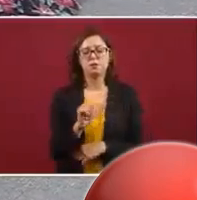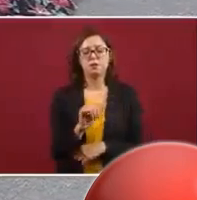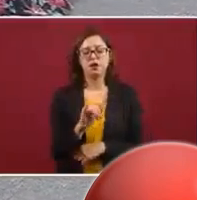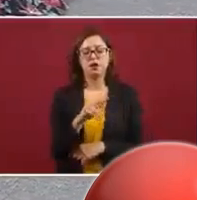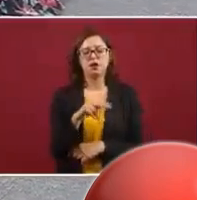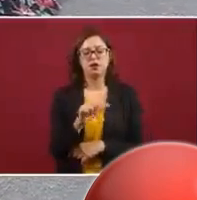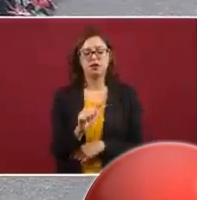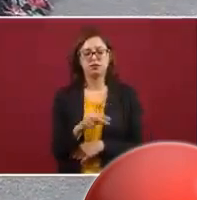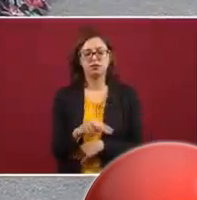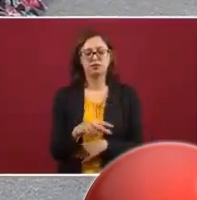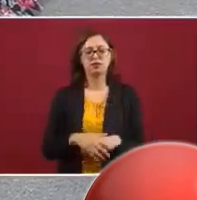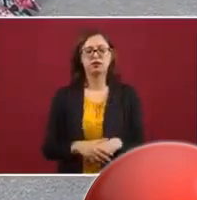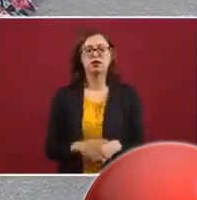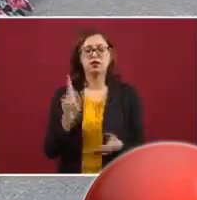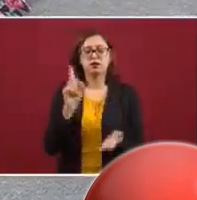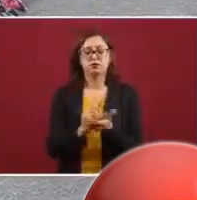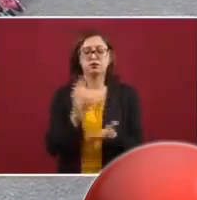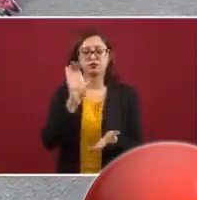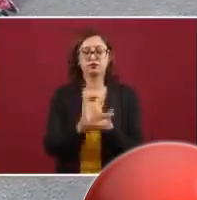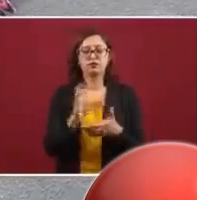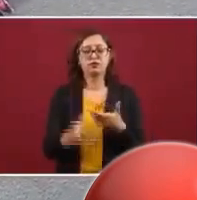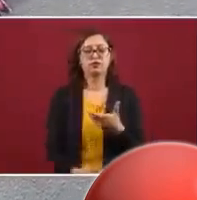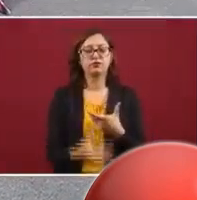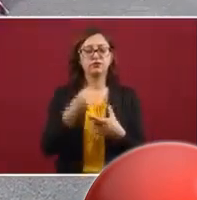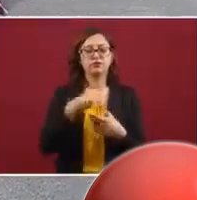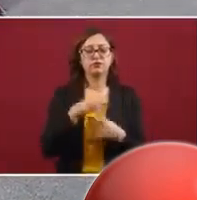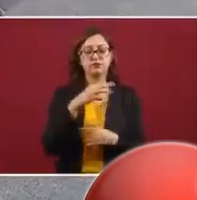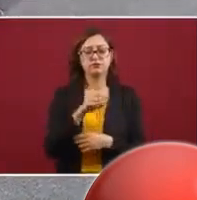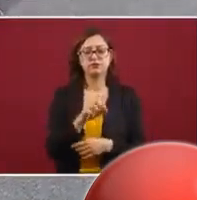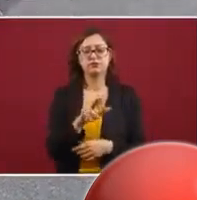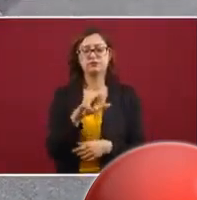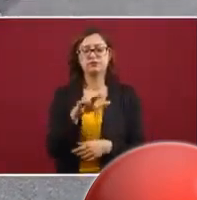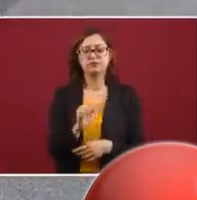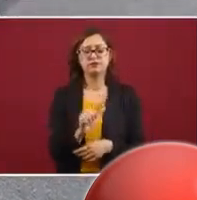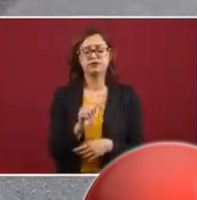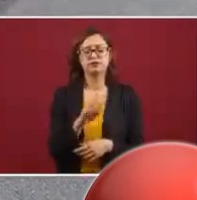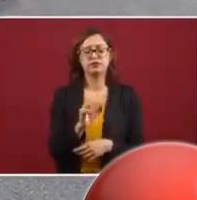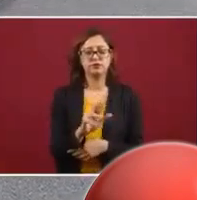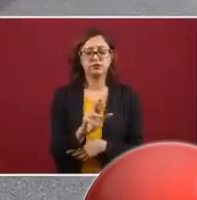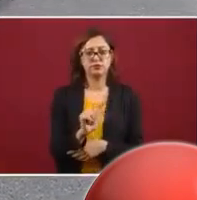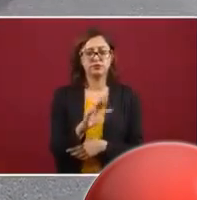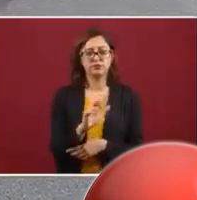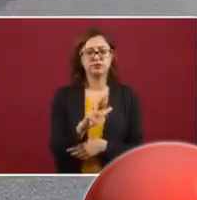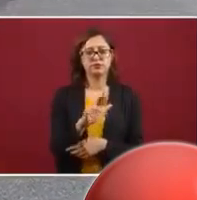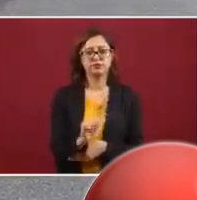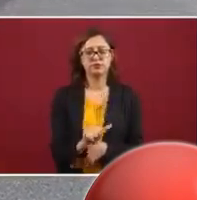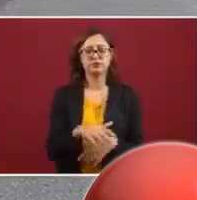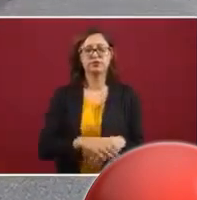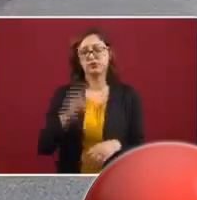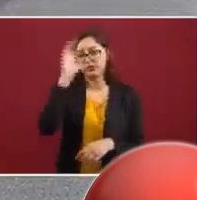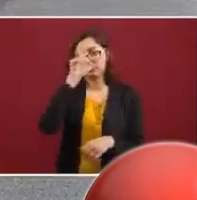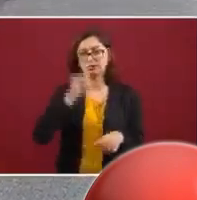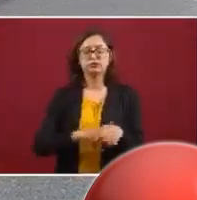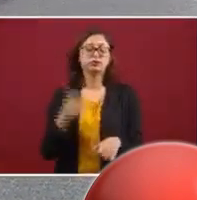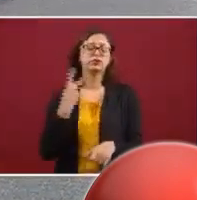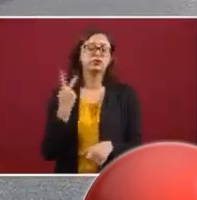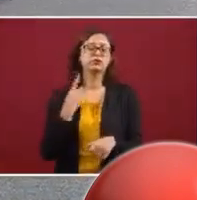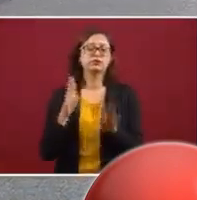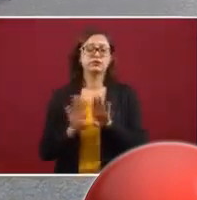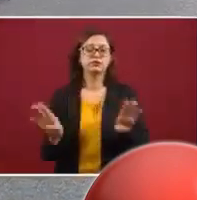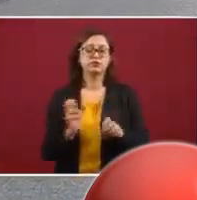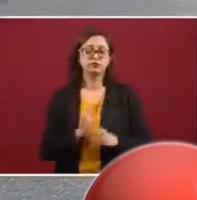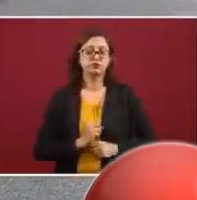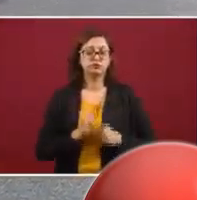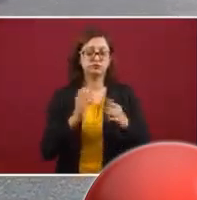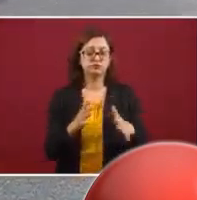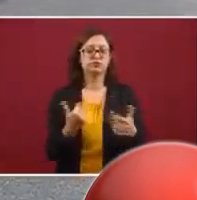Ruiz. En discapacidad e integración está María Bárbara Wetzel Aguilar. En aportación a la cultura política y a la democracia